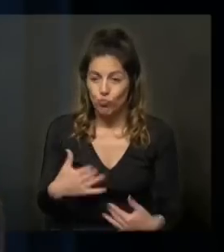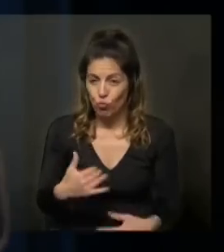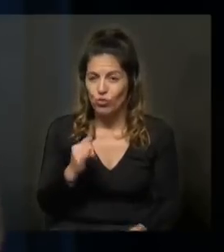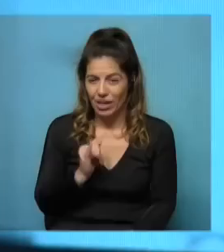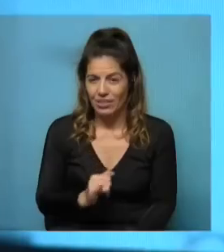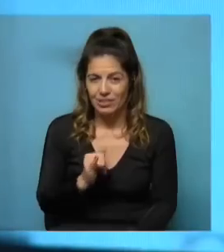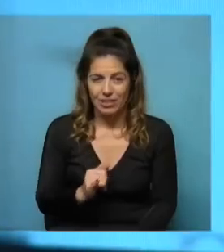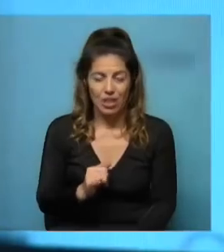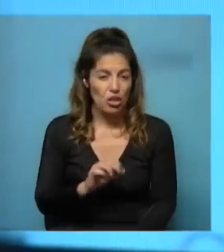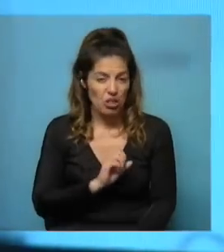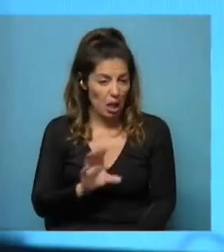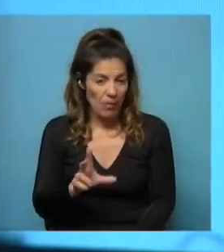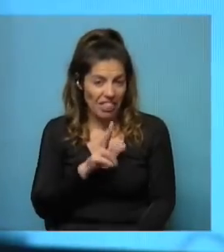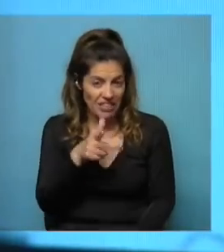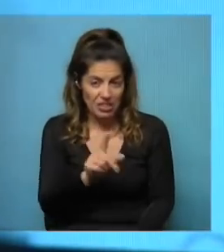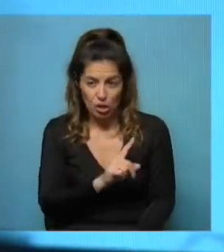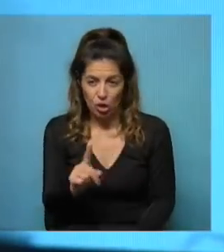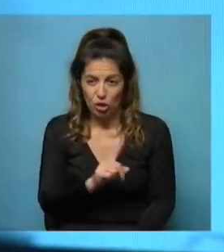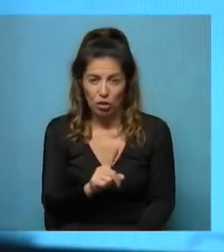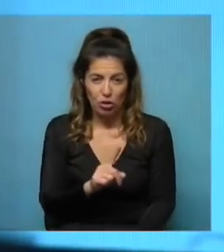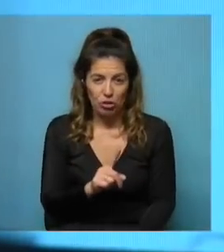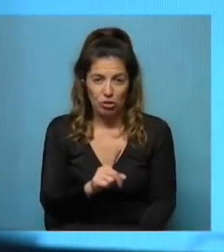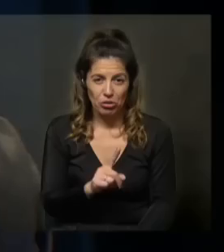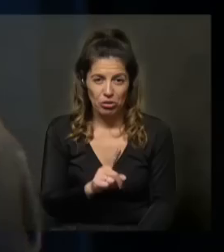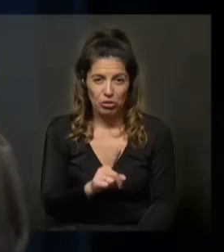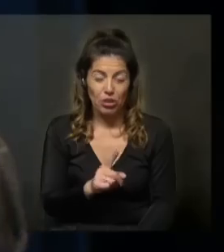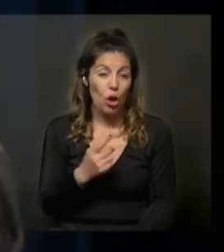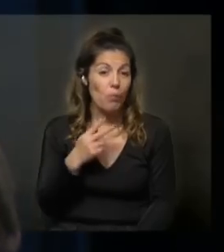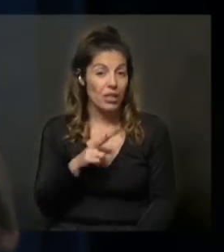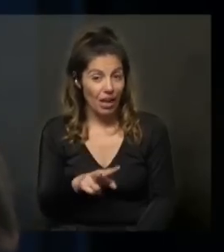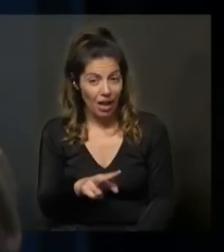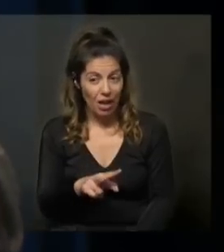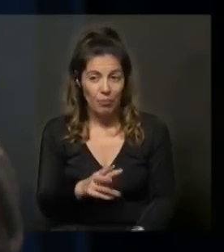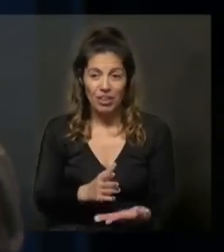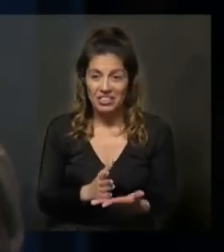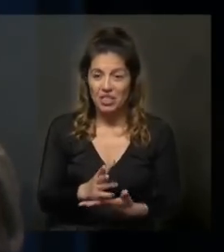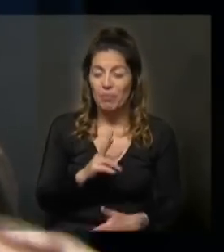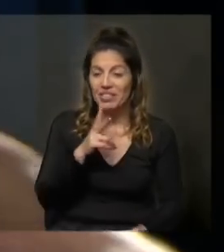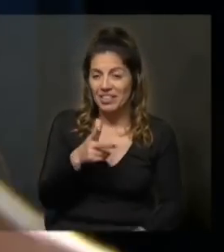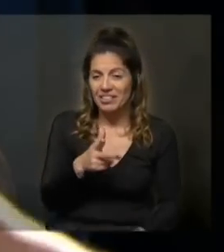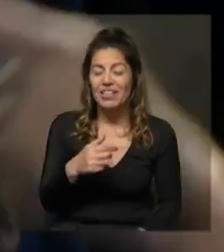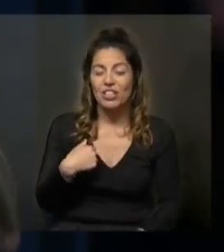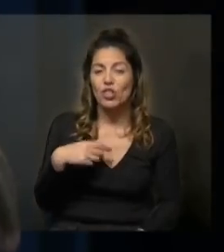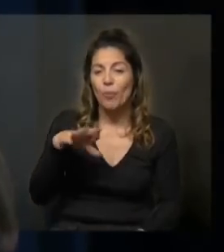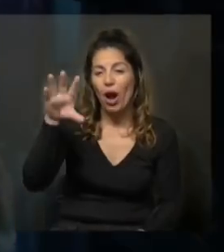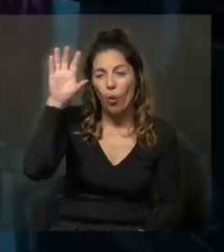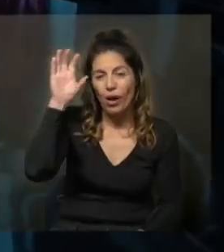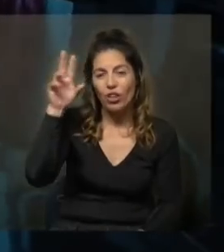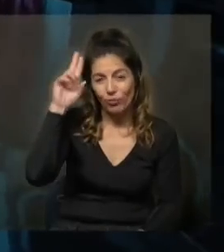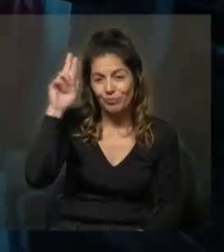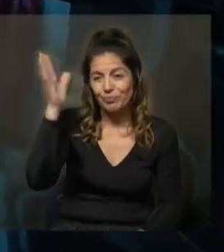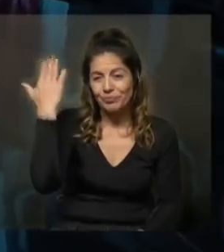está mal decir porque el que siempre se dice que que no me acuerdo